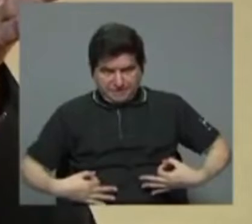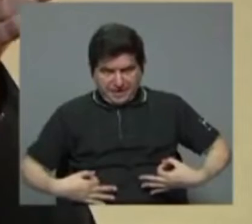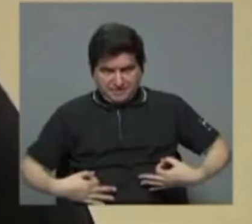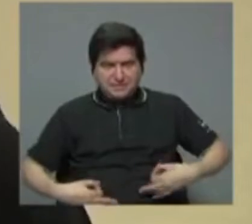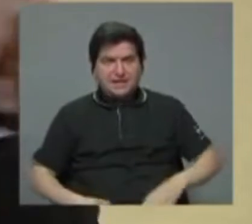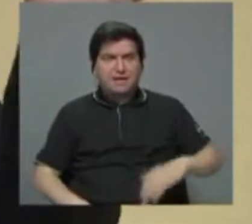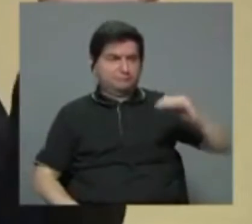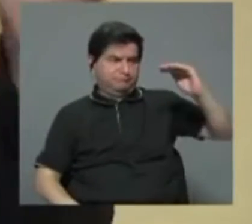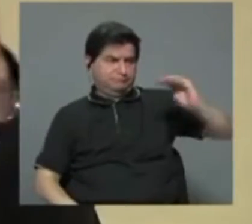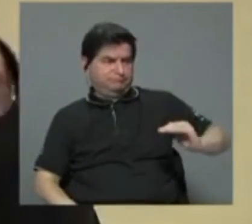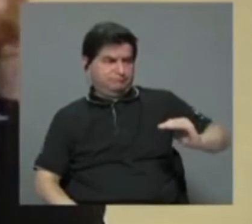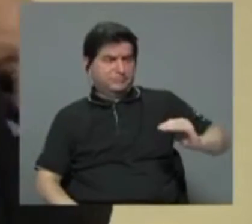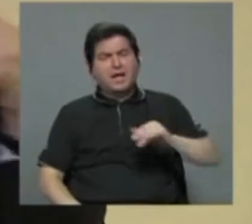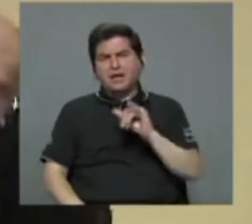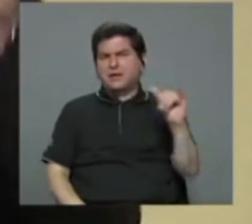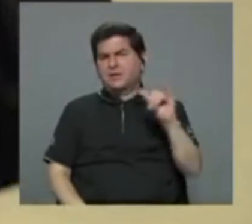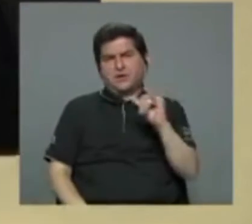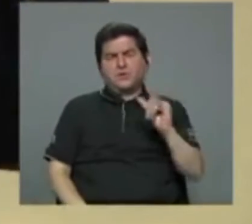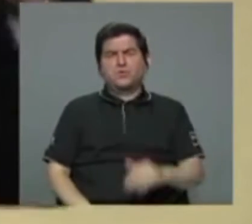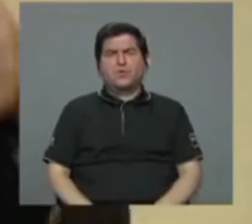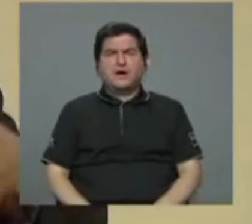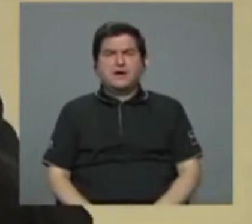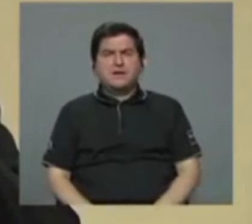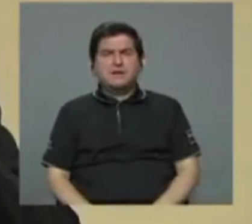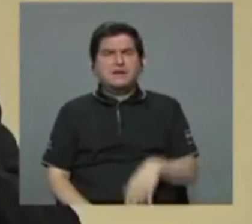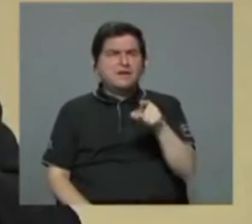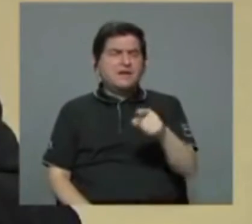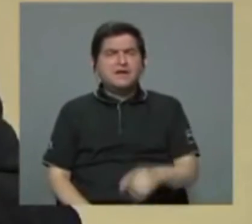más pequeños, sino más